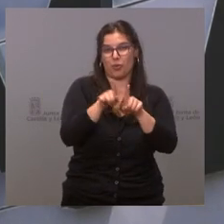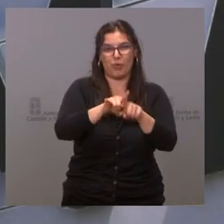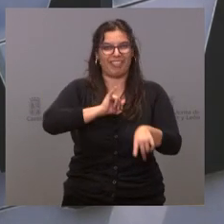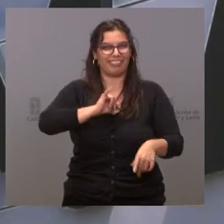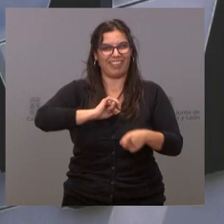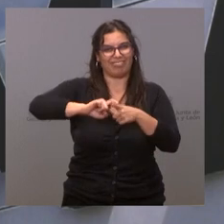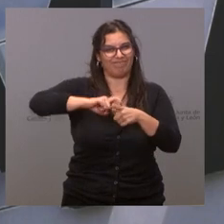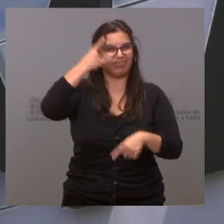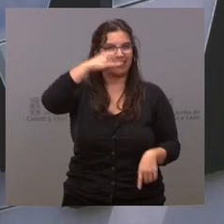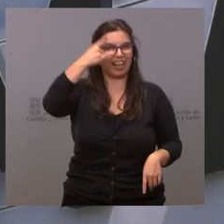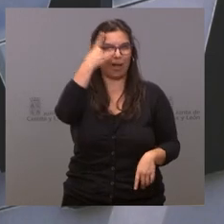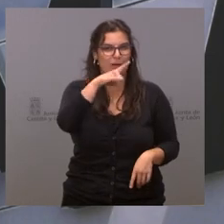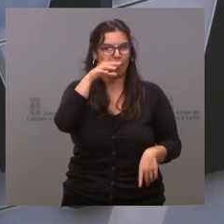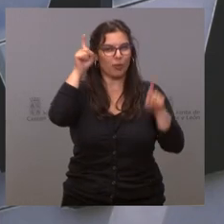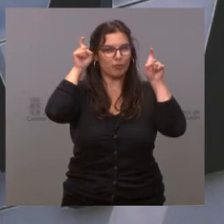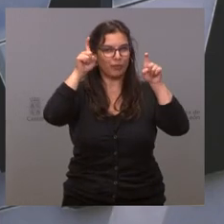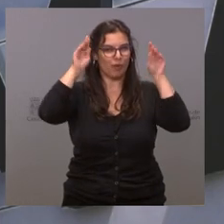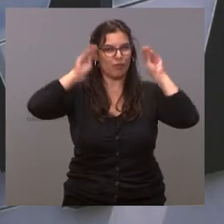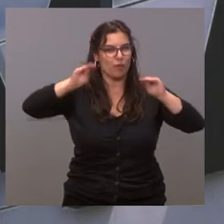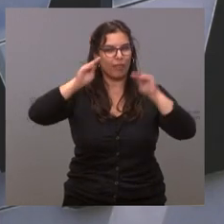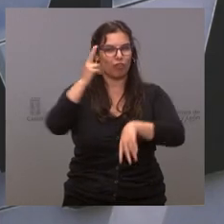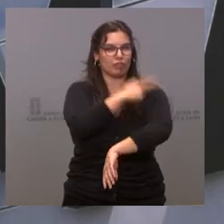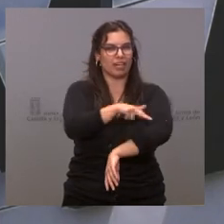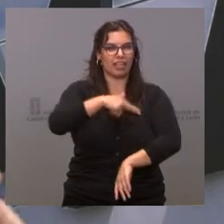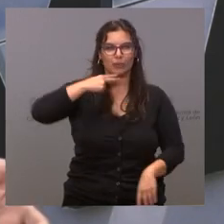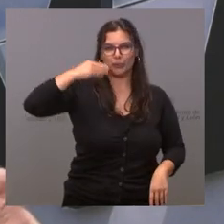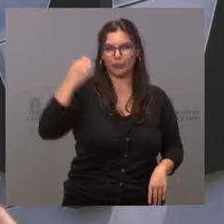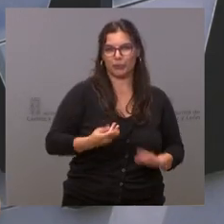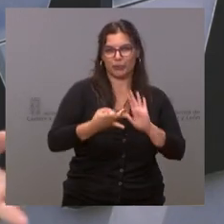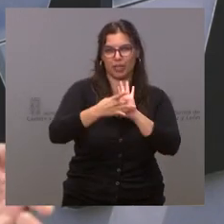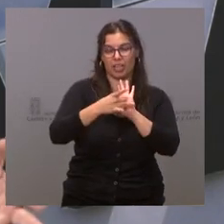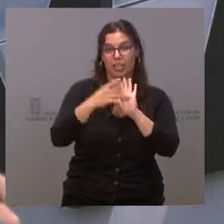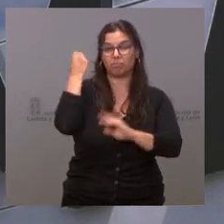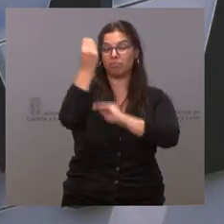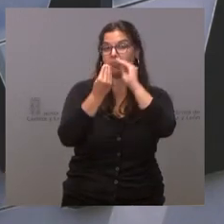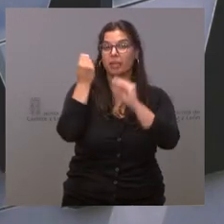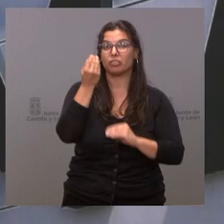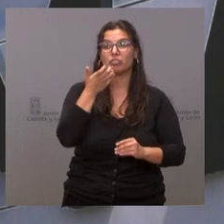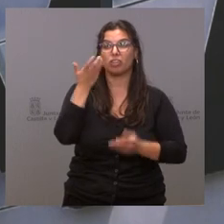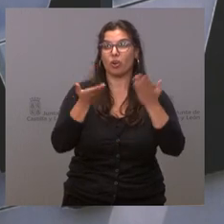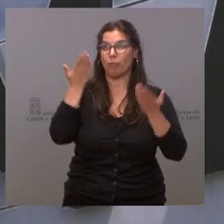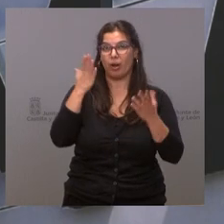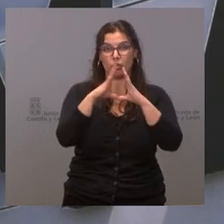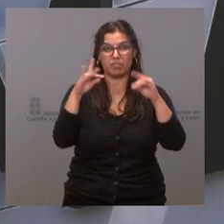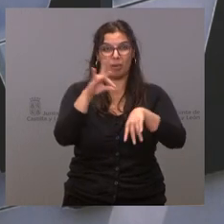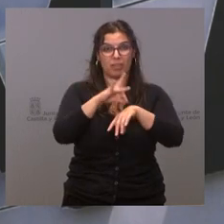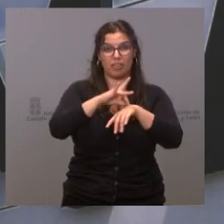la docencia sanitaria de hecho yo creo que es una de las primeras facultades